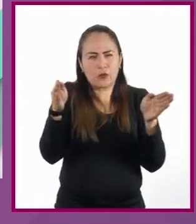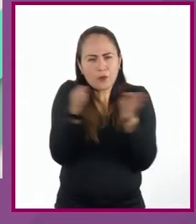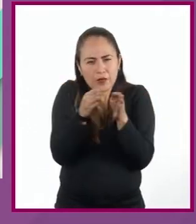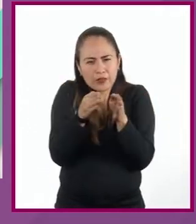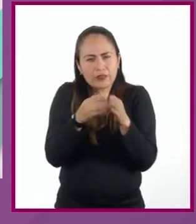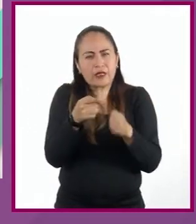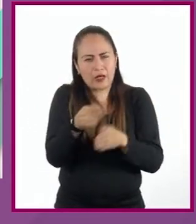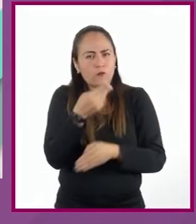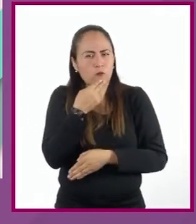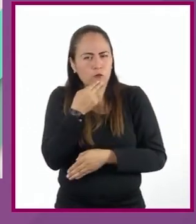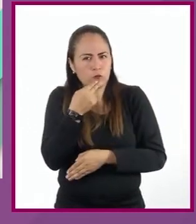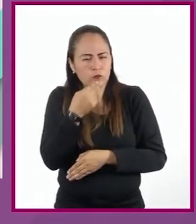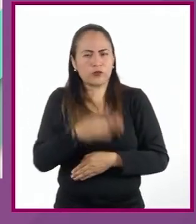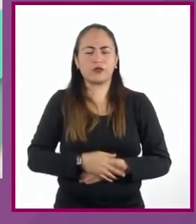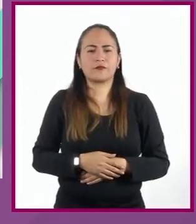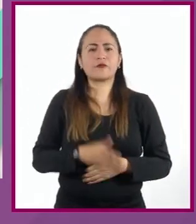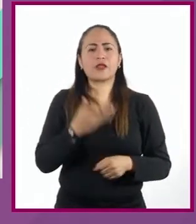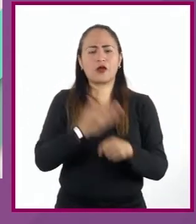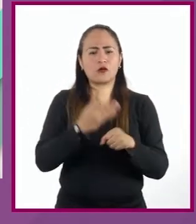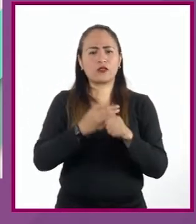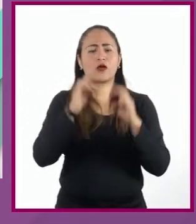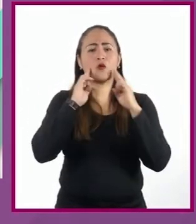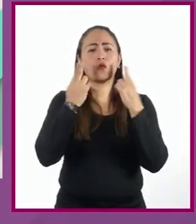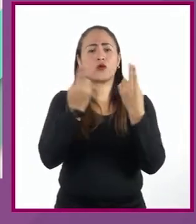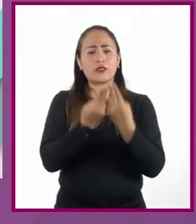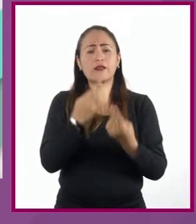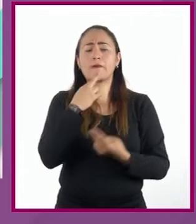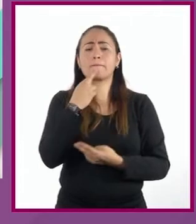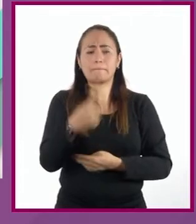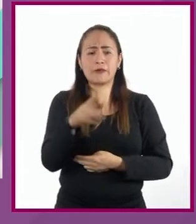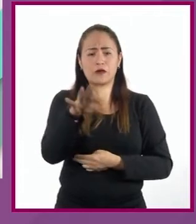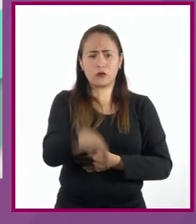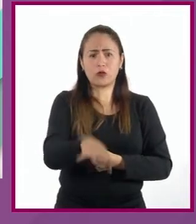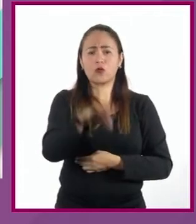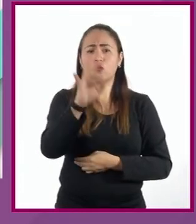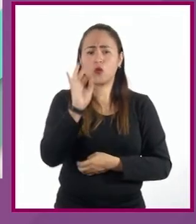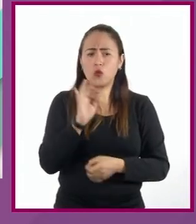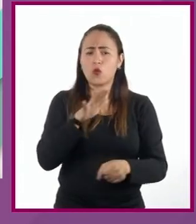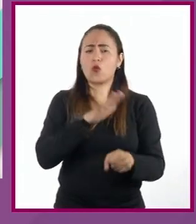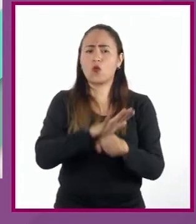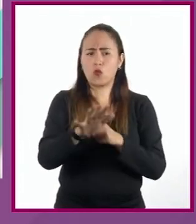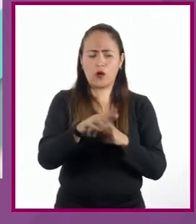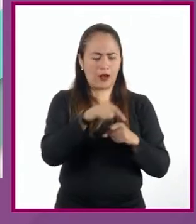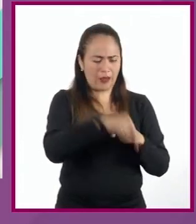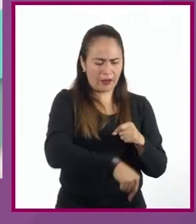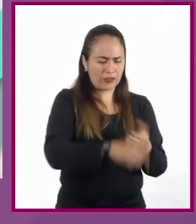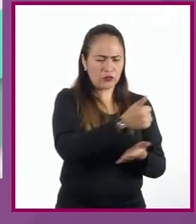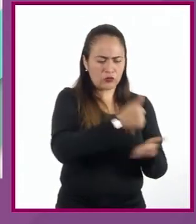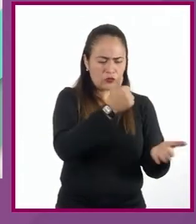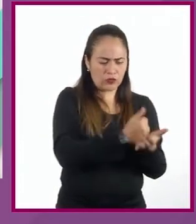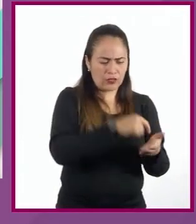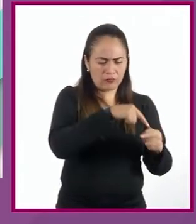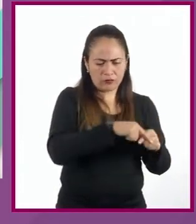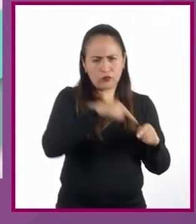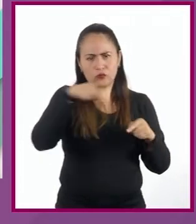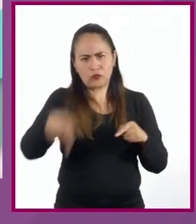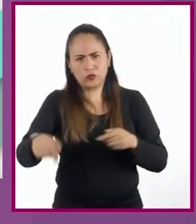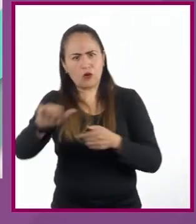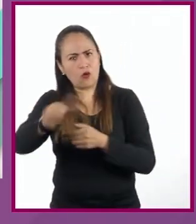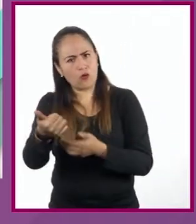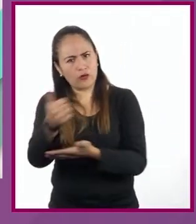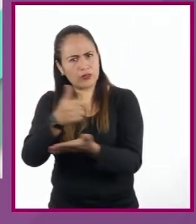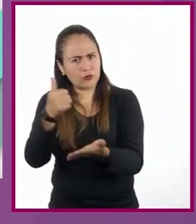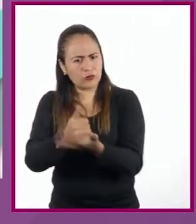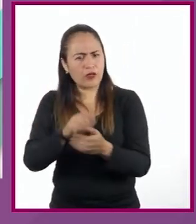metro. En este caso, la unidad de medida más apropiada para determinar la distancia de una ciudad a otra es